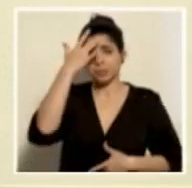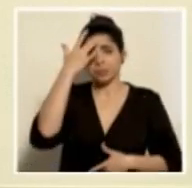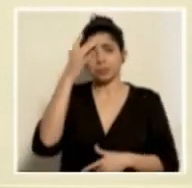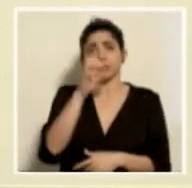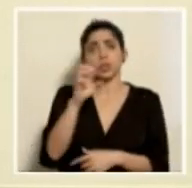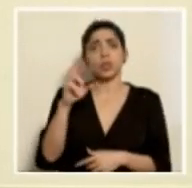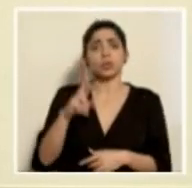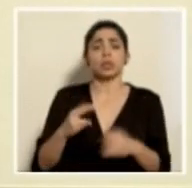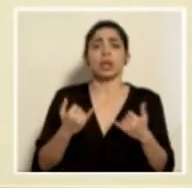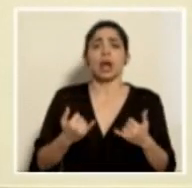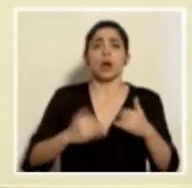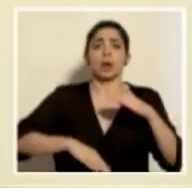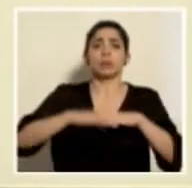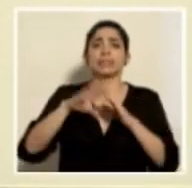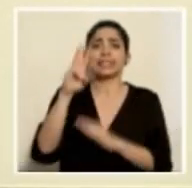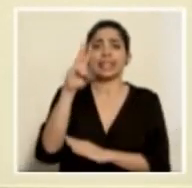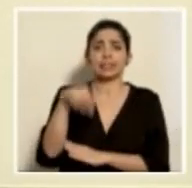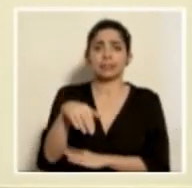Costa Rica llega a